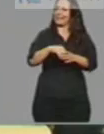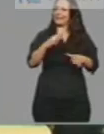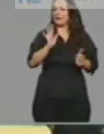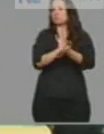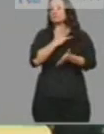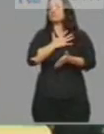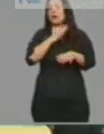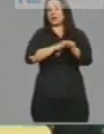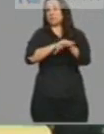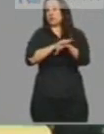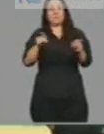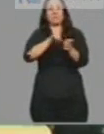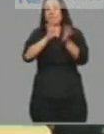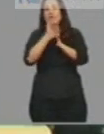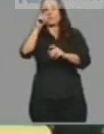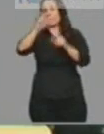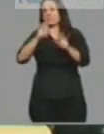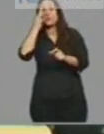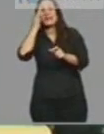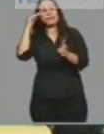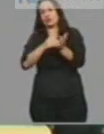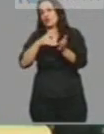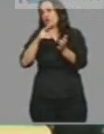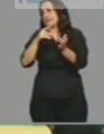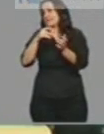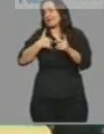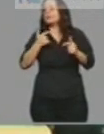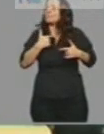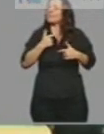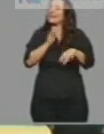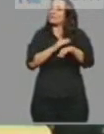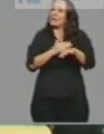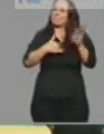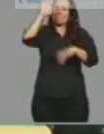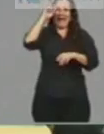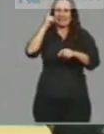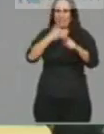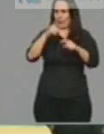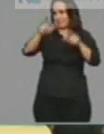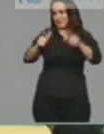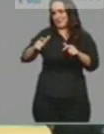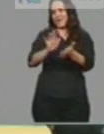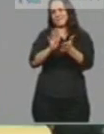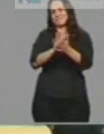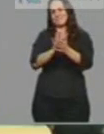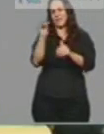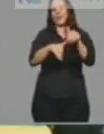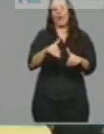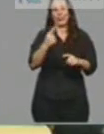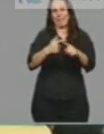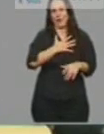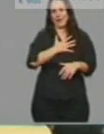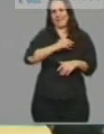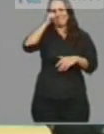responsable como los 40 millones de argentinos, tal vez más responsable porque me han elegido para conducir los destinos del país. Por